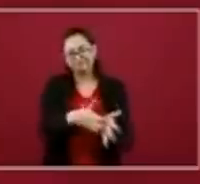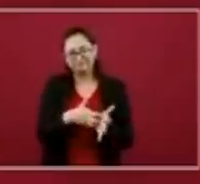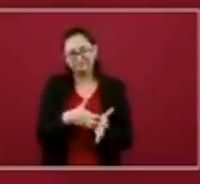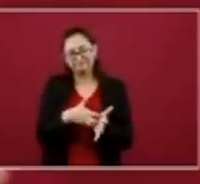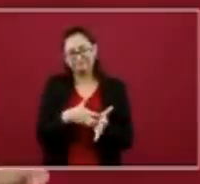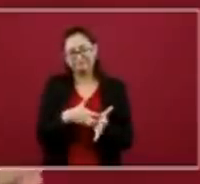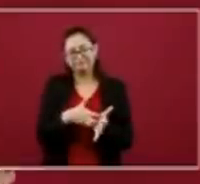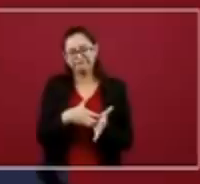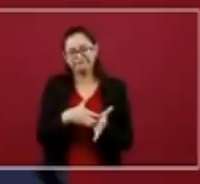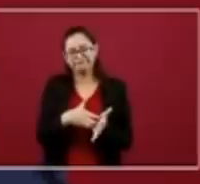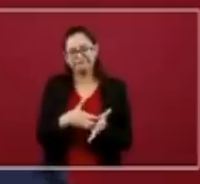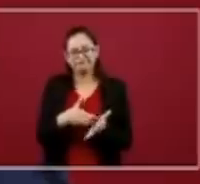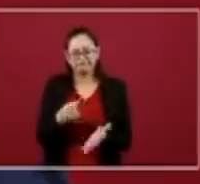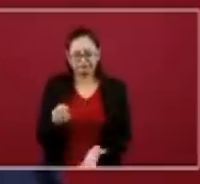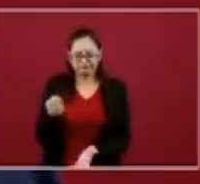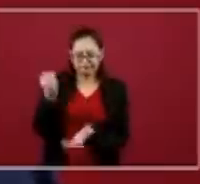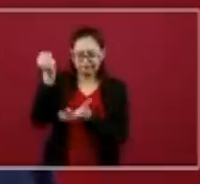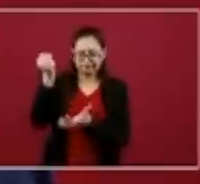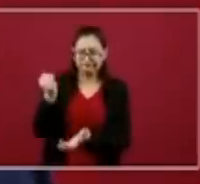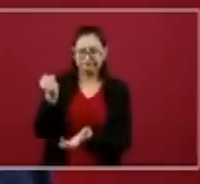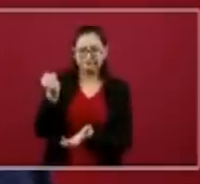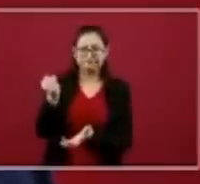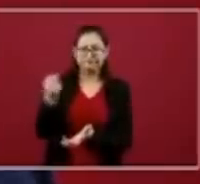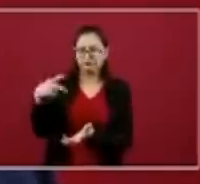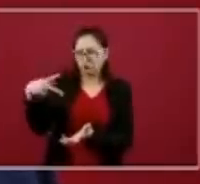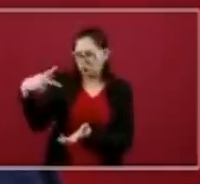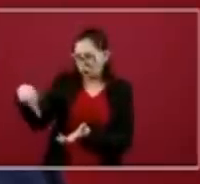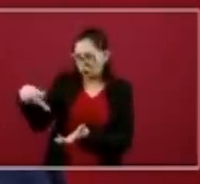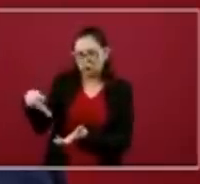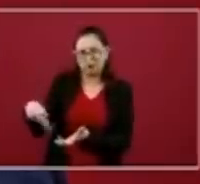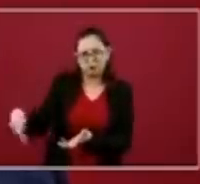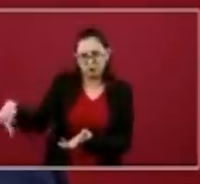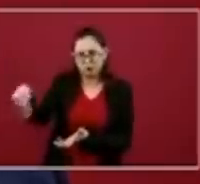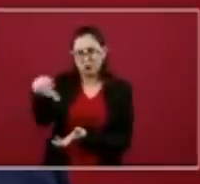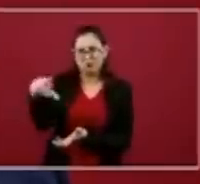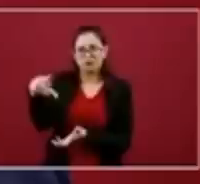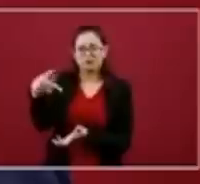Dinero que es del pueblo y va a regresar